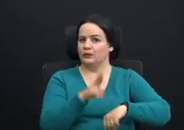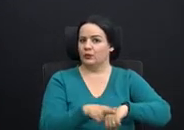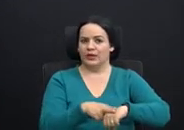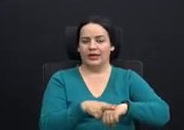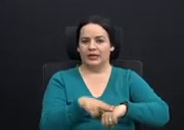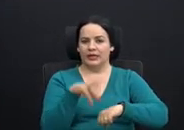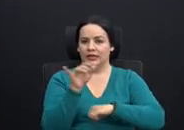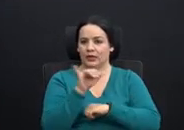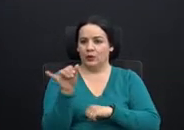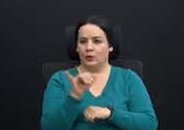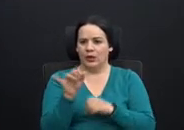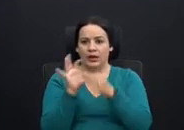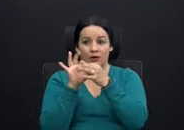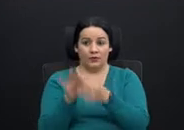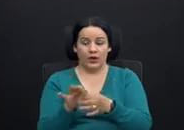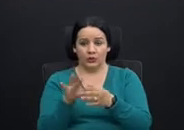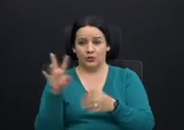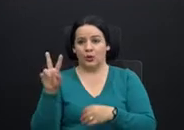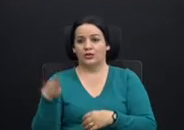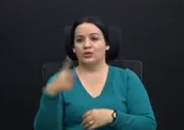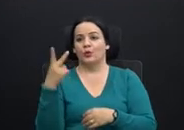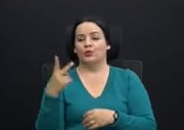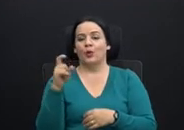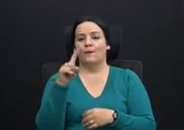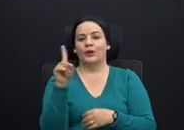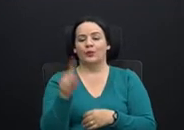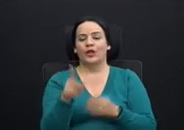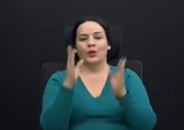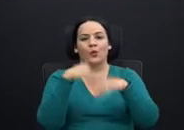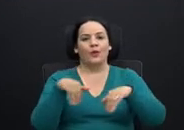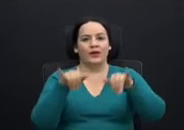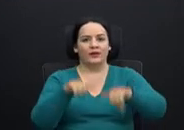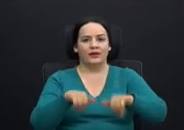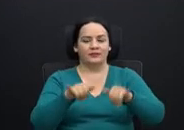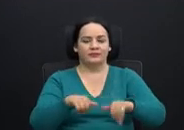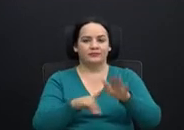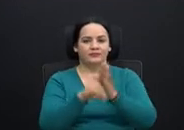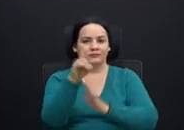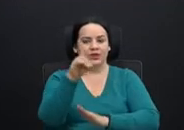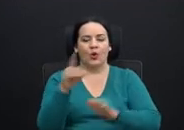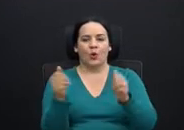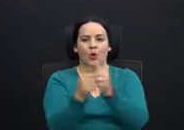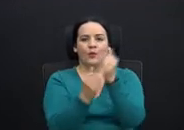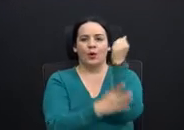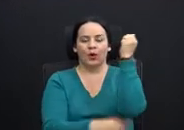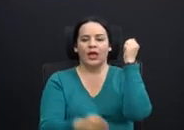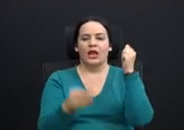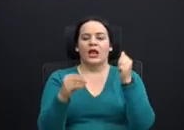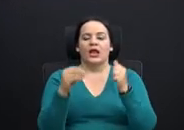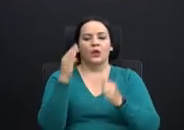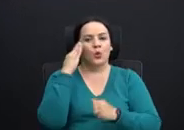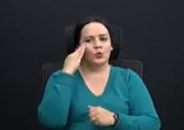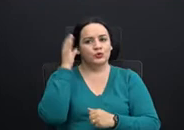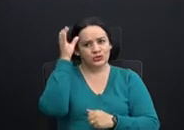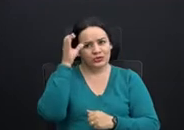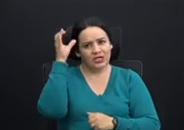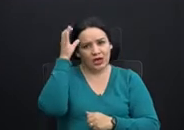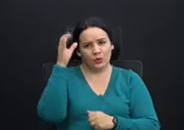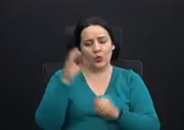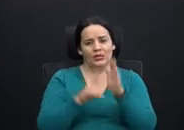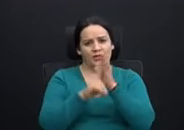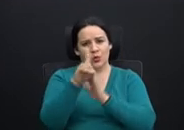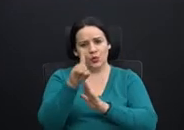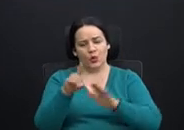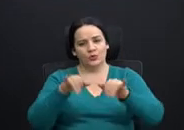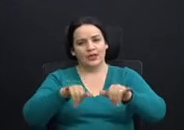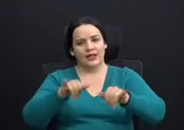segunda pregunta, no va a haber desarrollo sostenible con pobreza. Es más, el concepto de desarrollo sostenible está concentrado